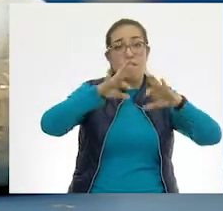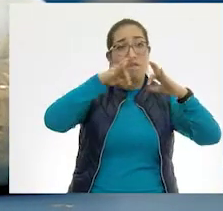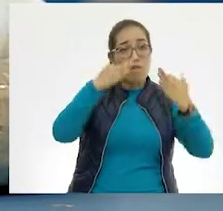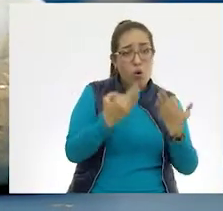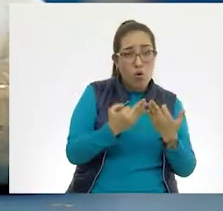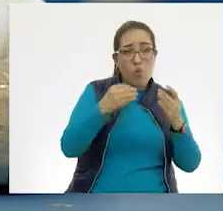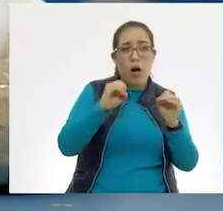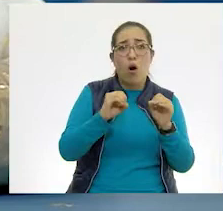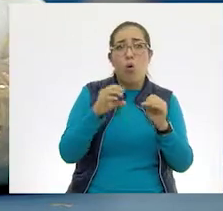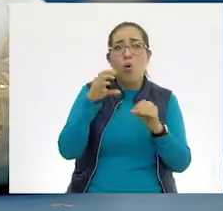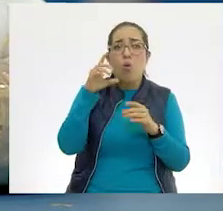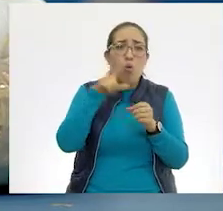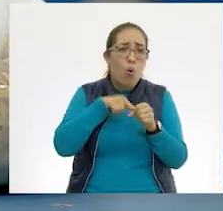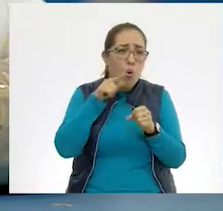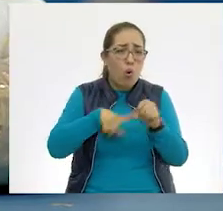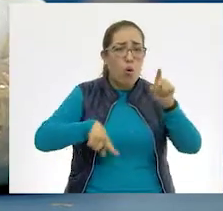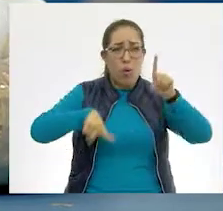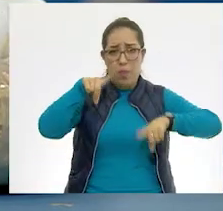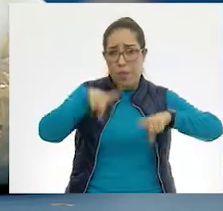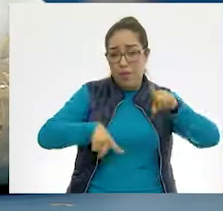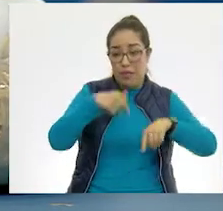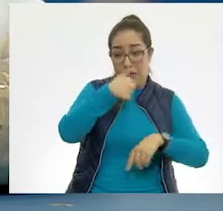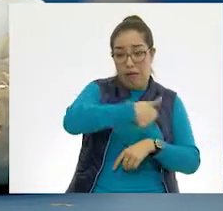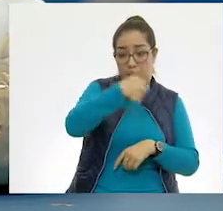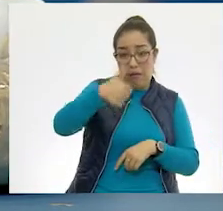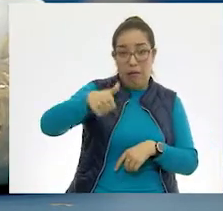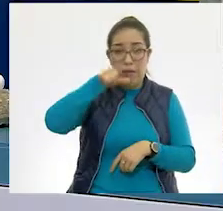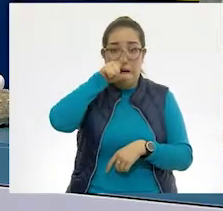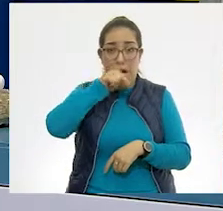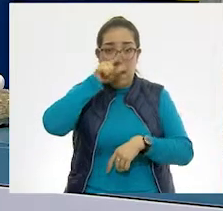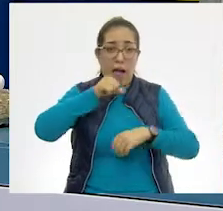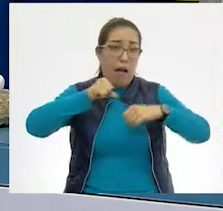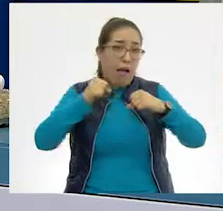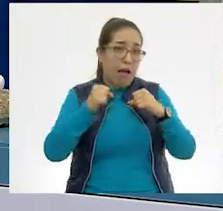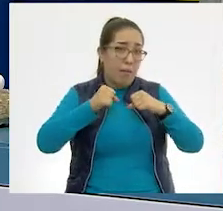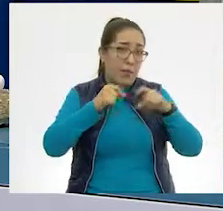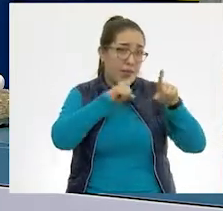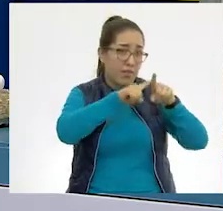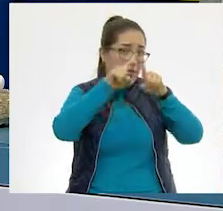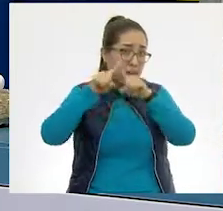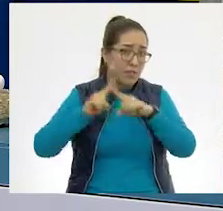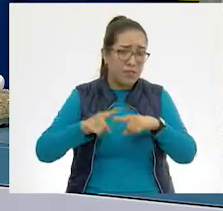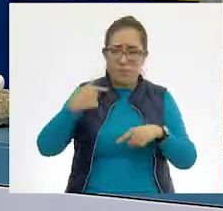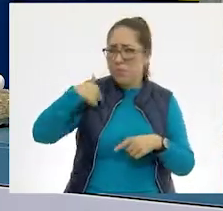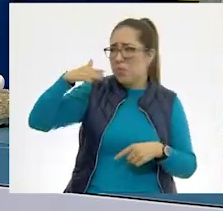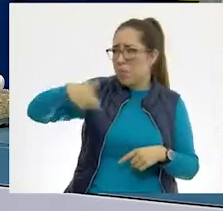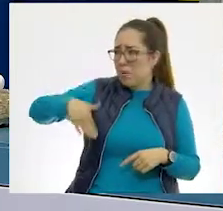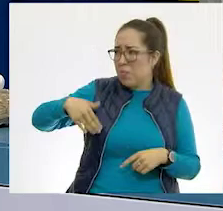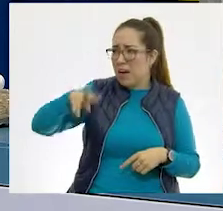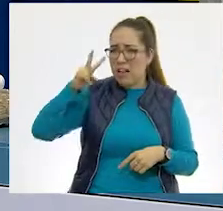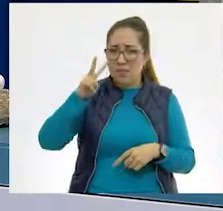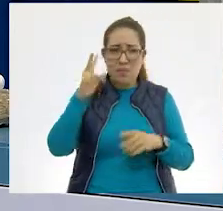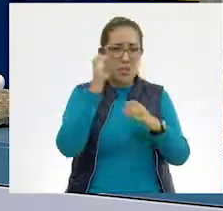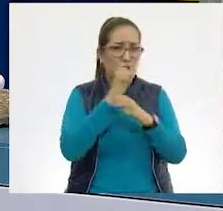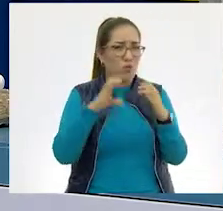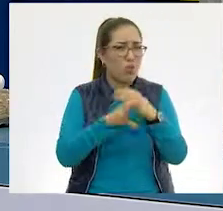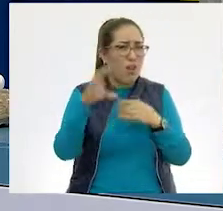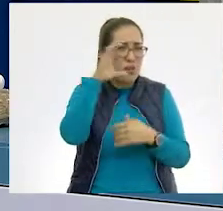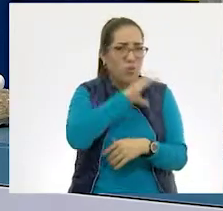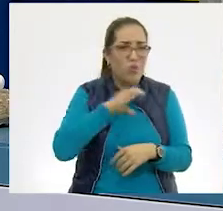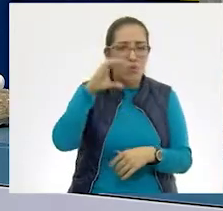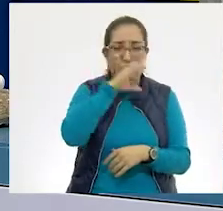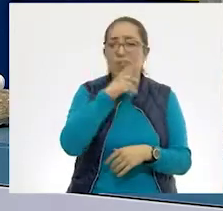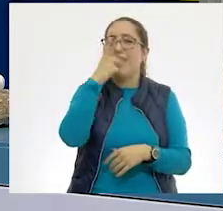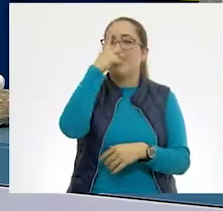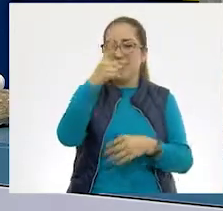las características de cada especie. Maestro, hace poquito me enteré de unos datos curiosos. Se lo voy a compartir y